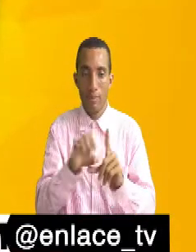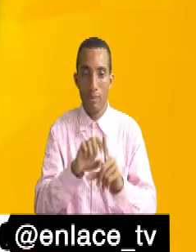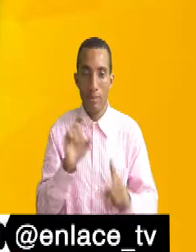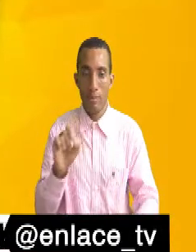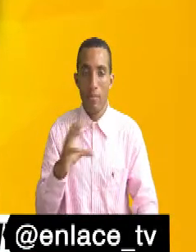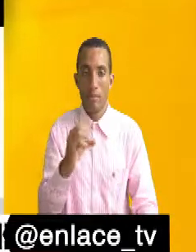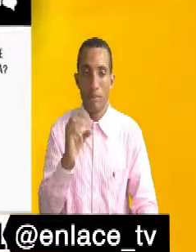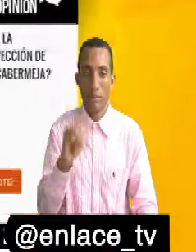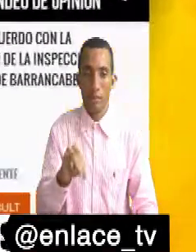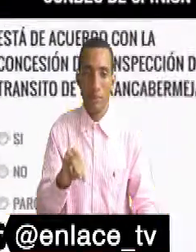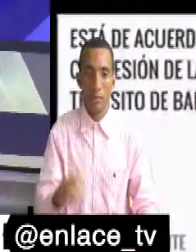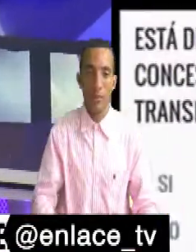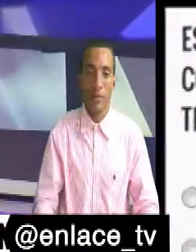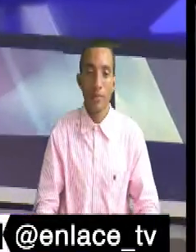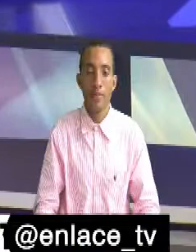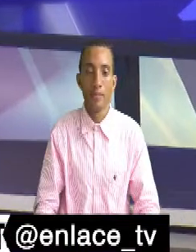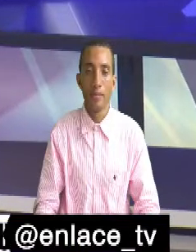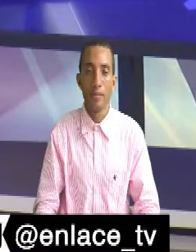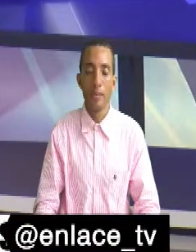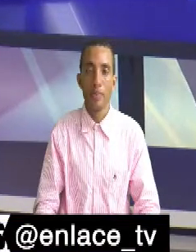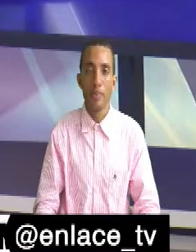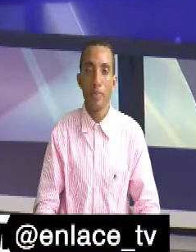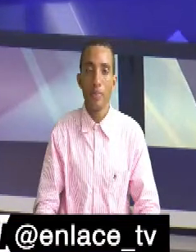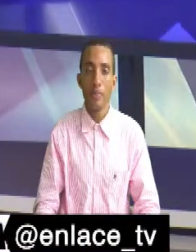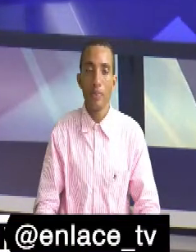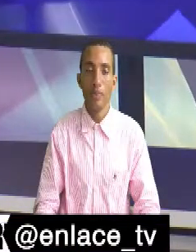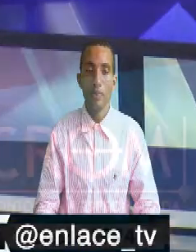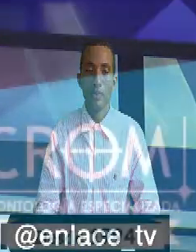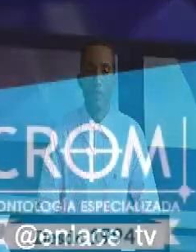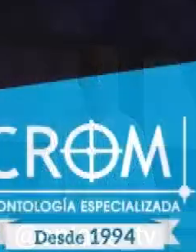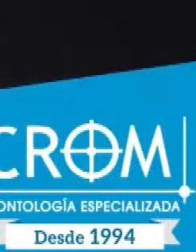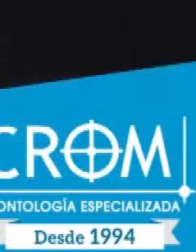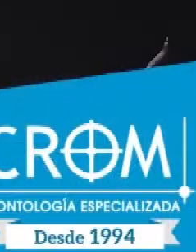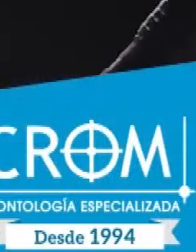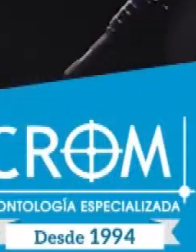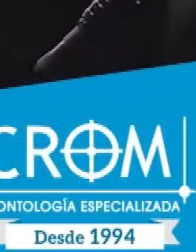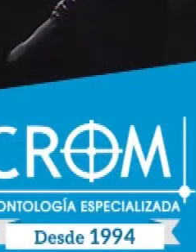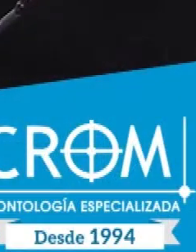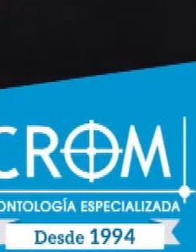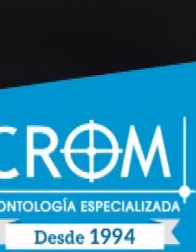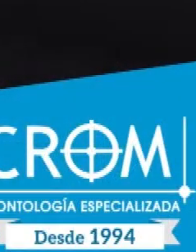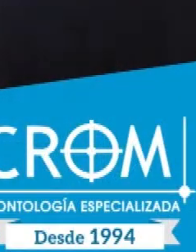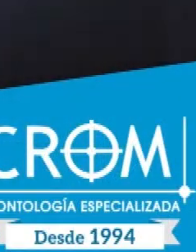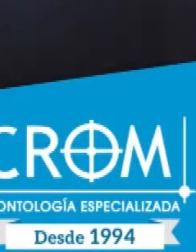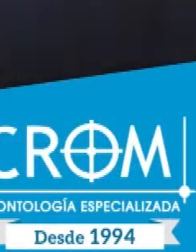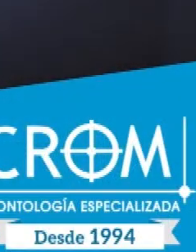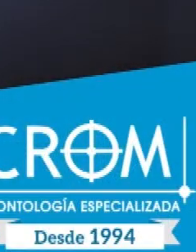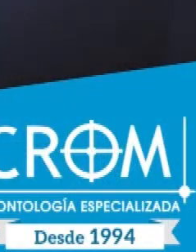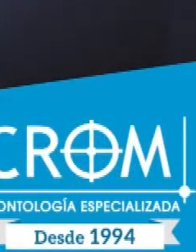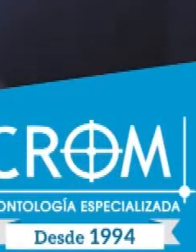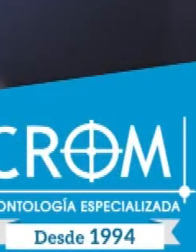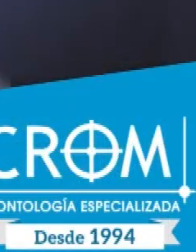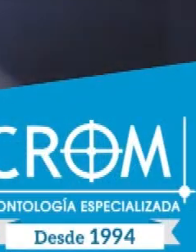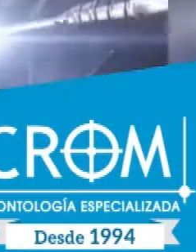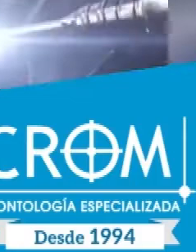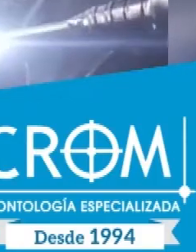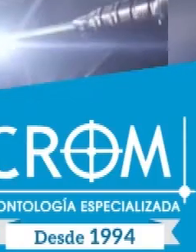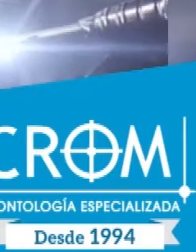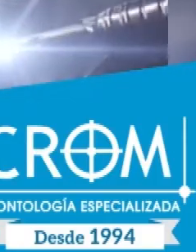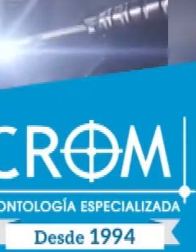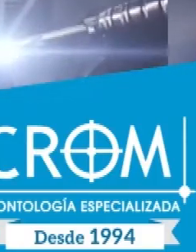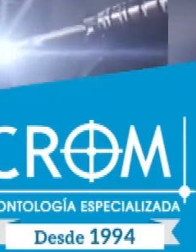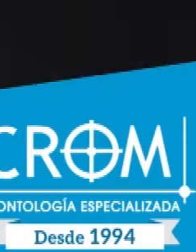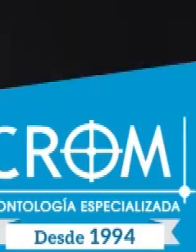www.enlacetelevisión.com. Visítenos. Invisalign, ortodoncia invisibles, resultados muy visibles. Luce tu sonrisa, no tus brackets,